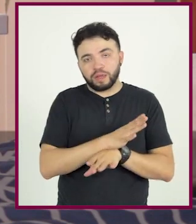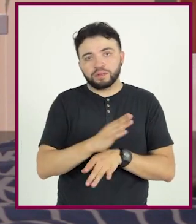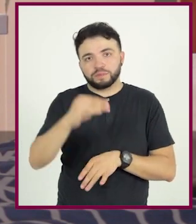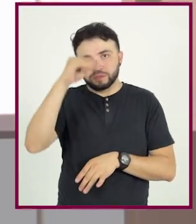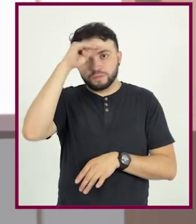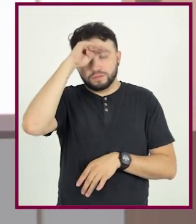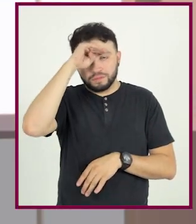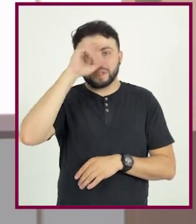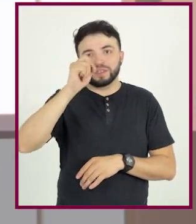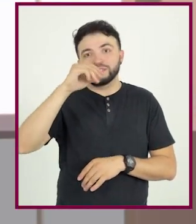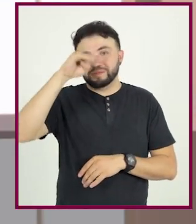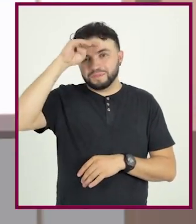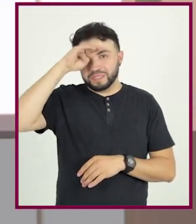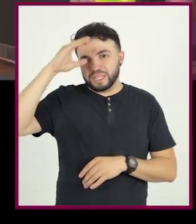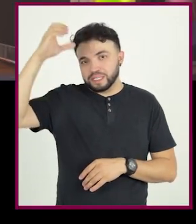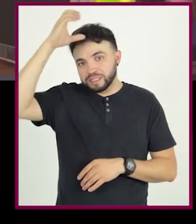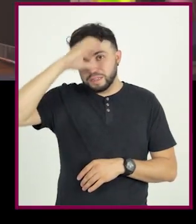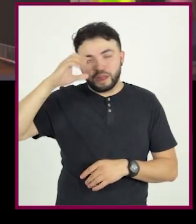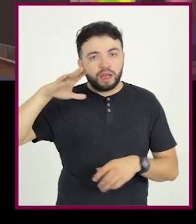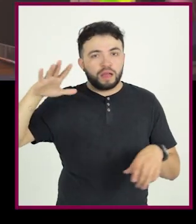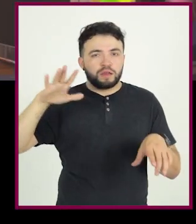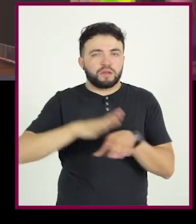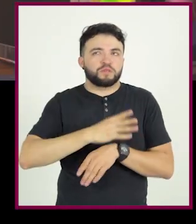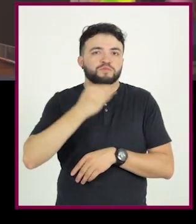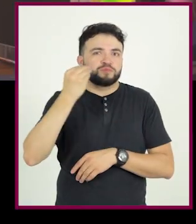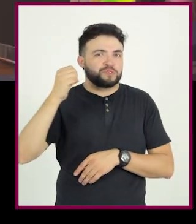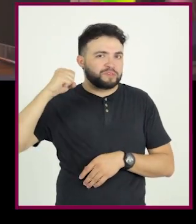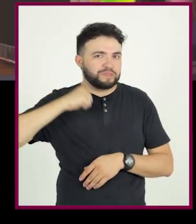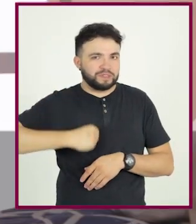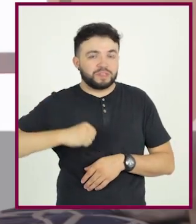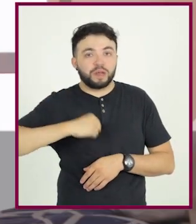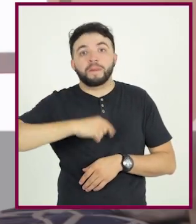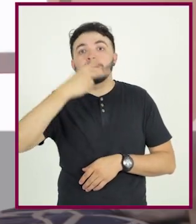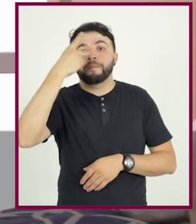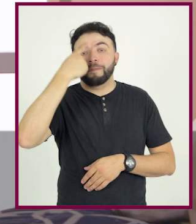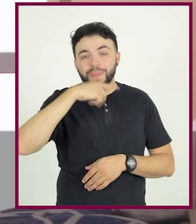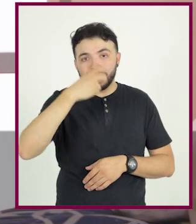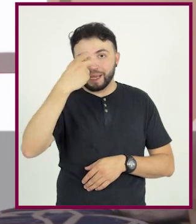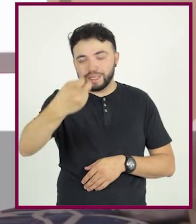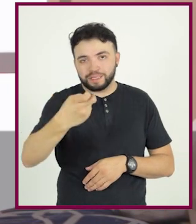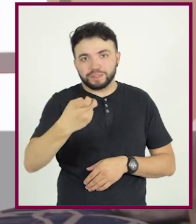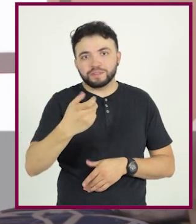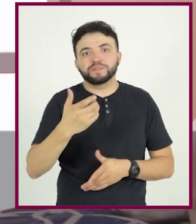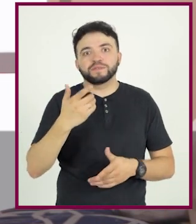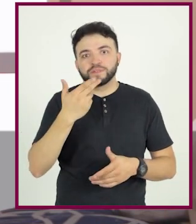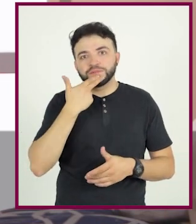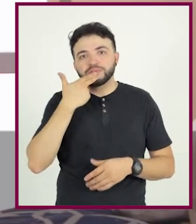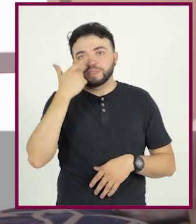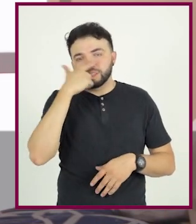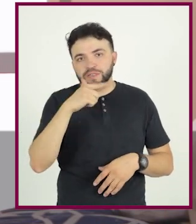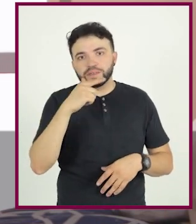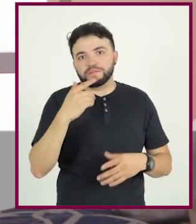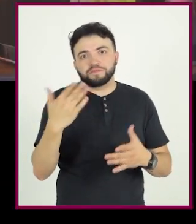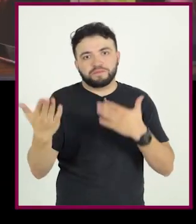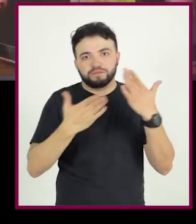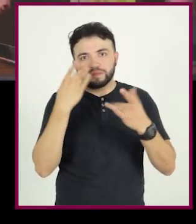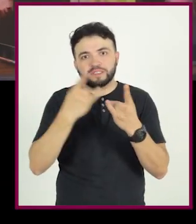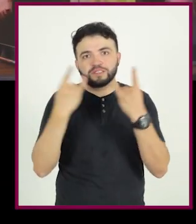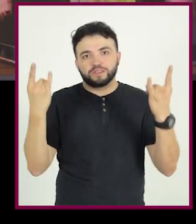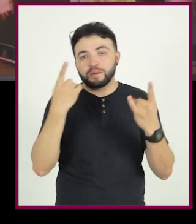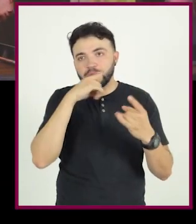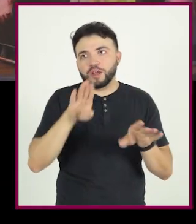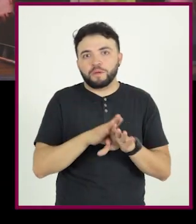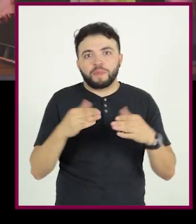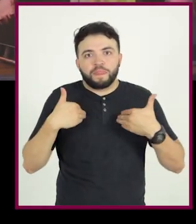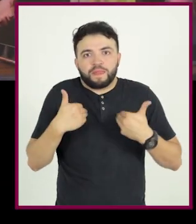científico, tardó varios siglos. Para eso sirve aprender historia, para entender esos procesos históricos. Pero eso